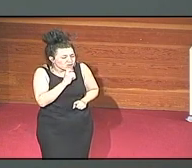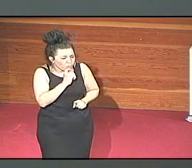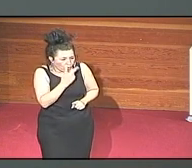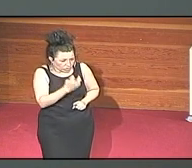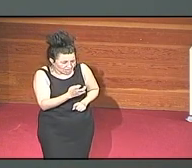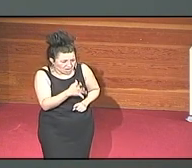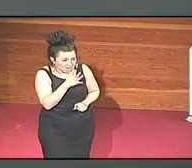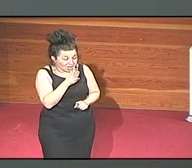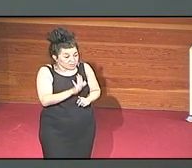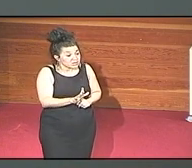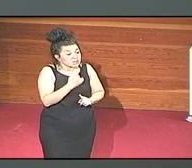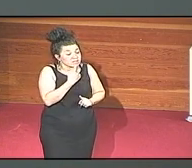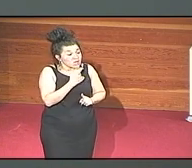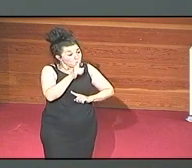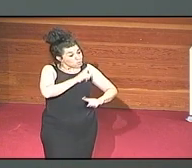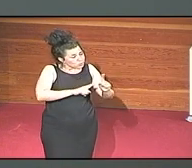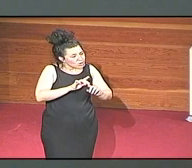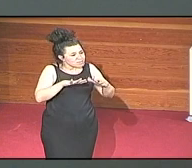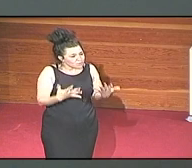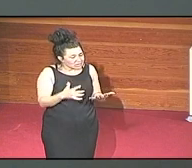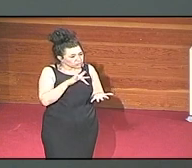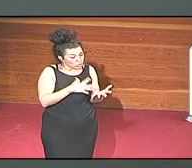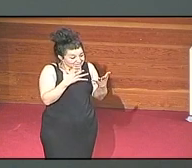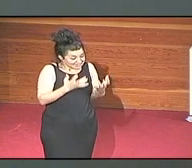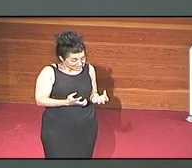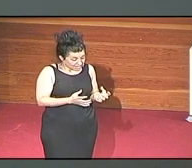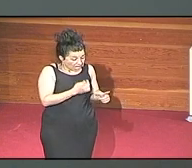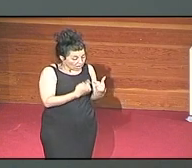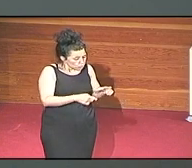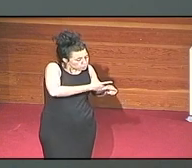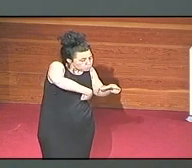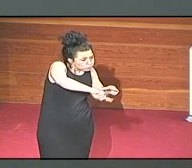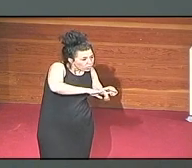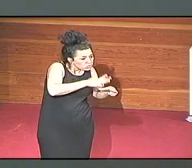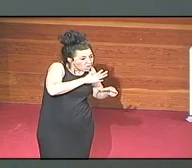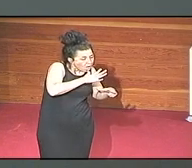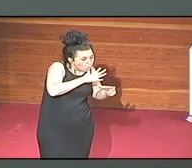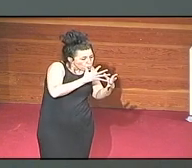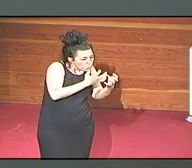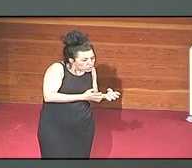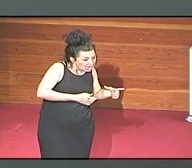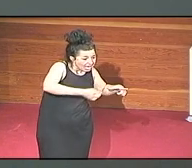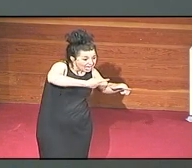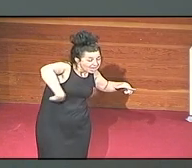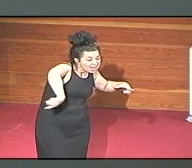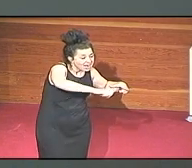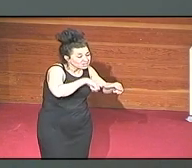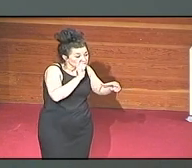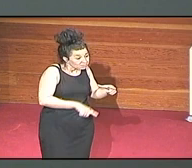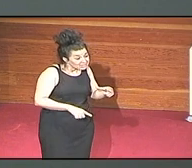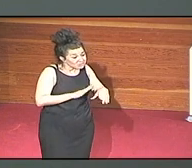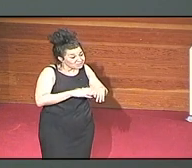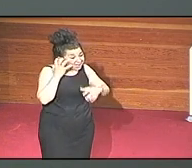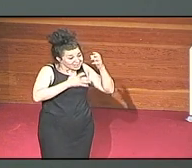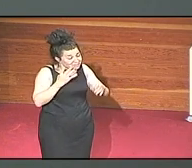como había sequía se habían secado los pozos algunos de los pozos y algunos lagos y no había hierba para los animales